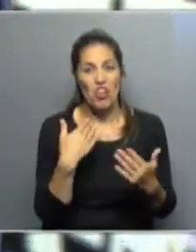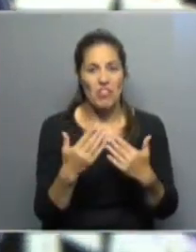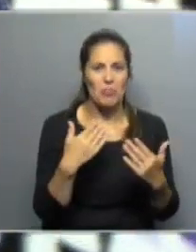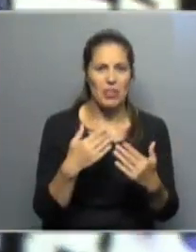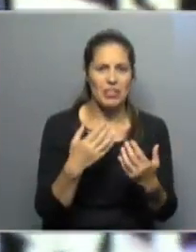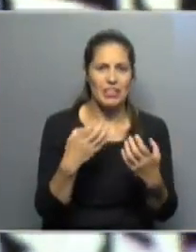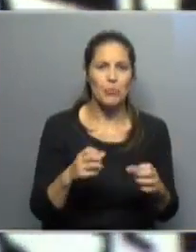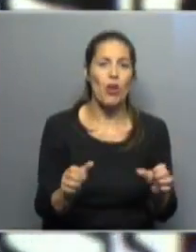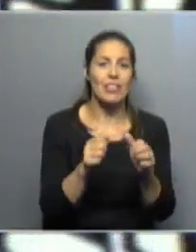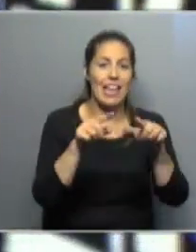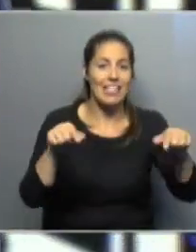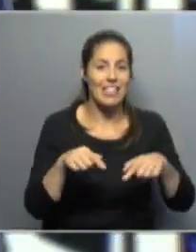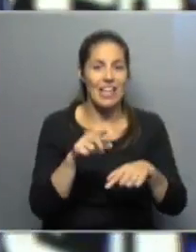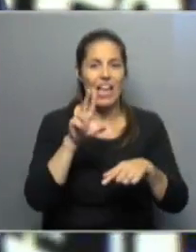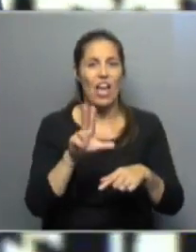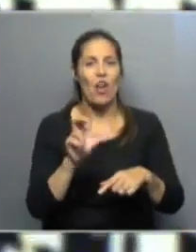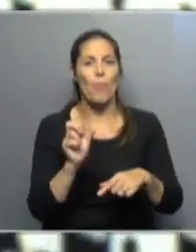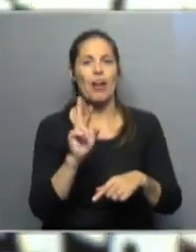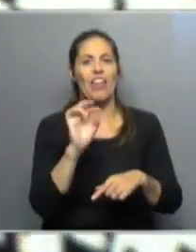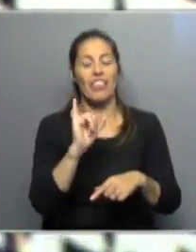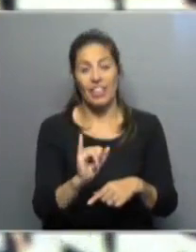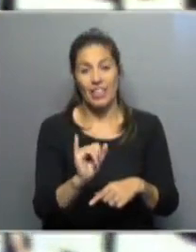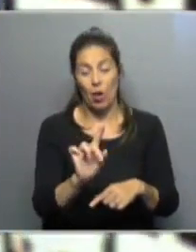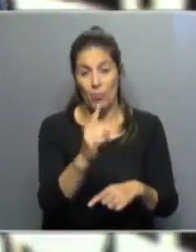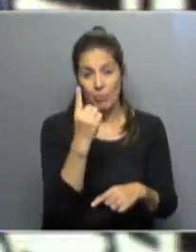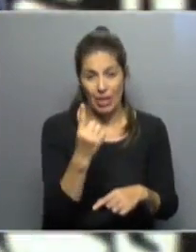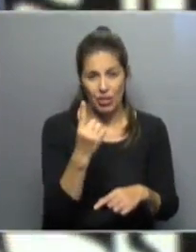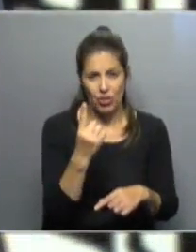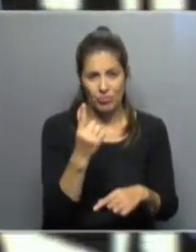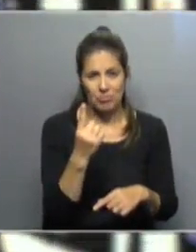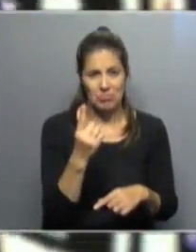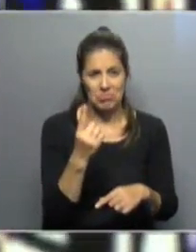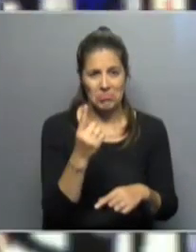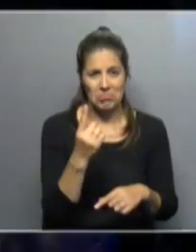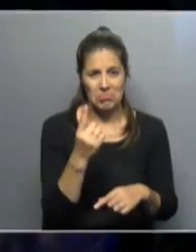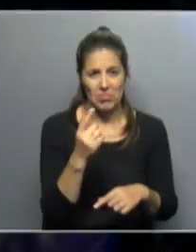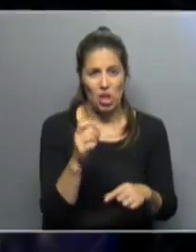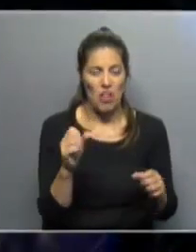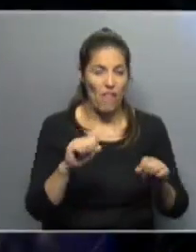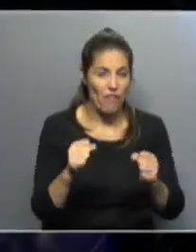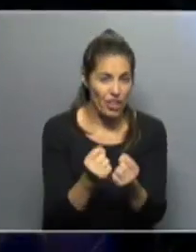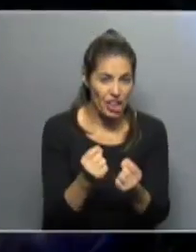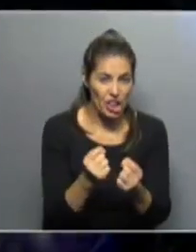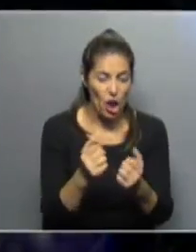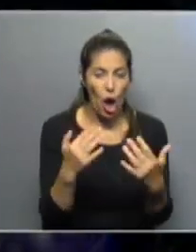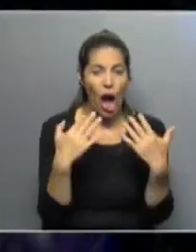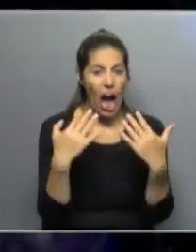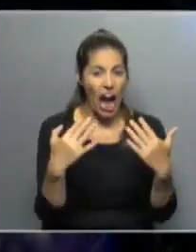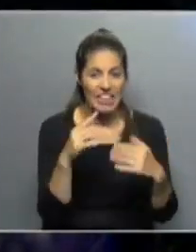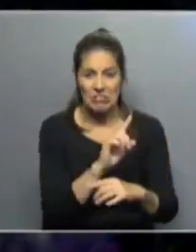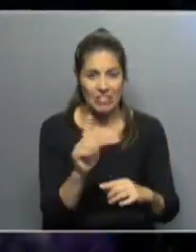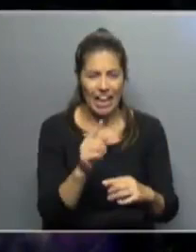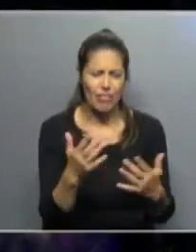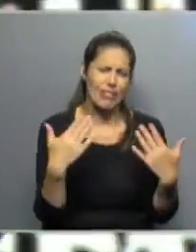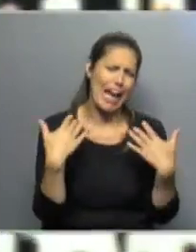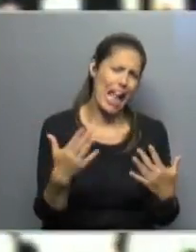lo hicimos en la Sala Verdi, el primero, que no tenía refrigeración, no tenía aire, era todo